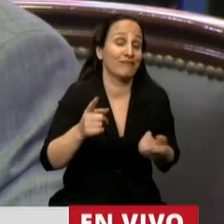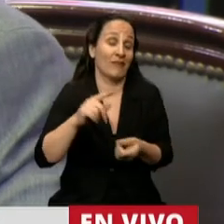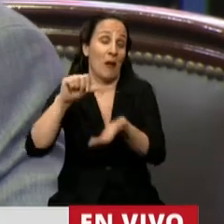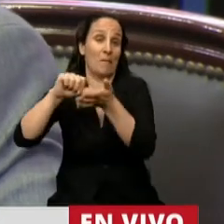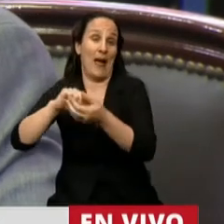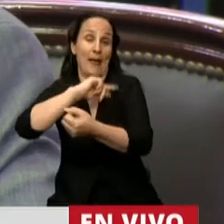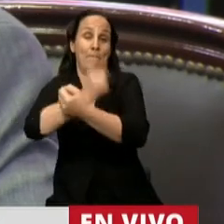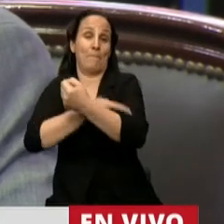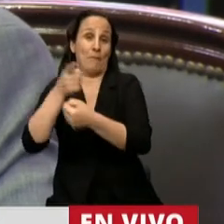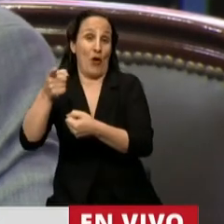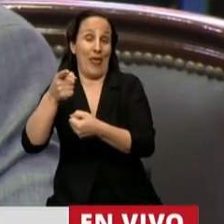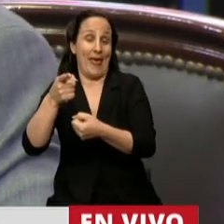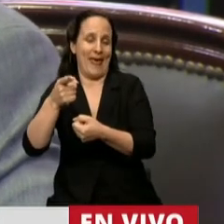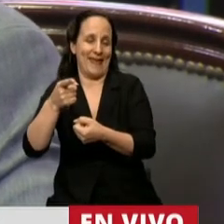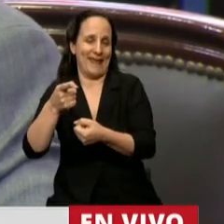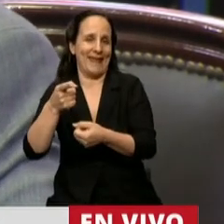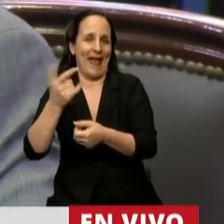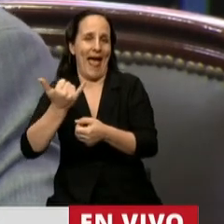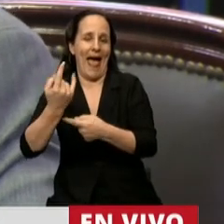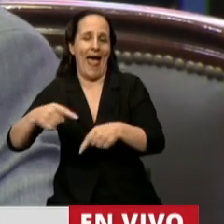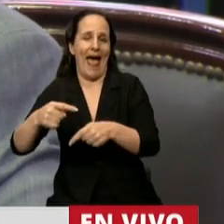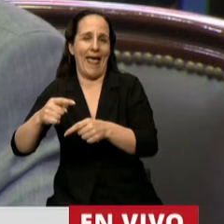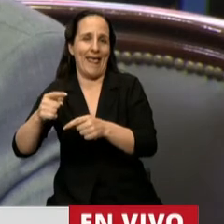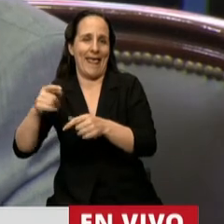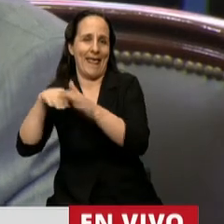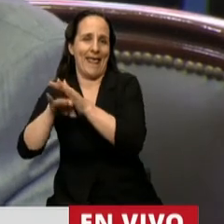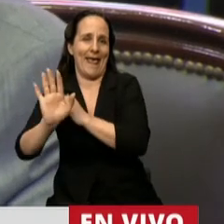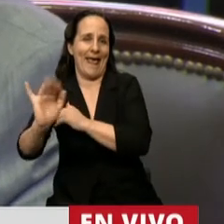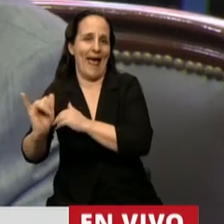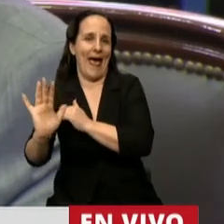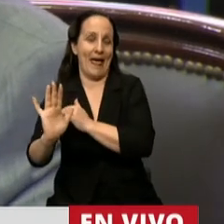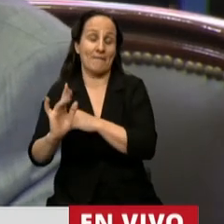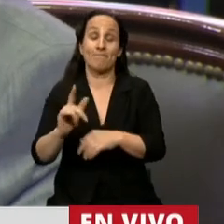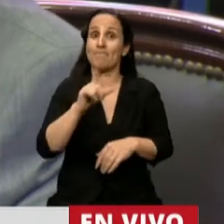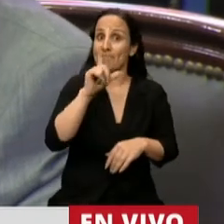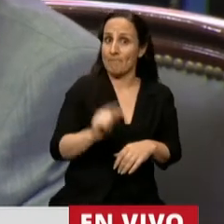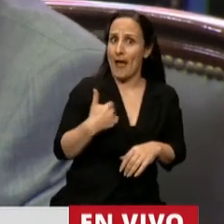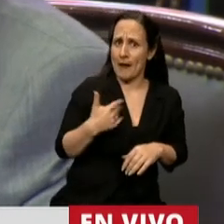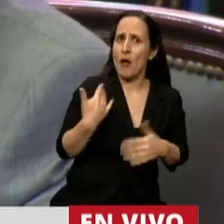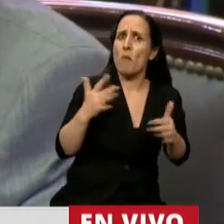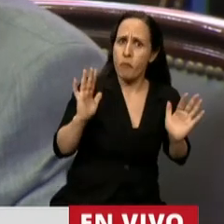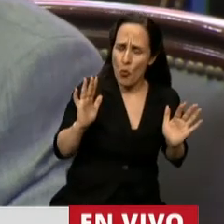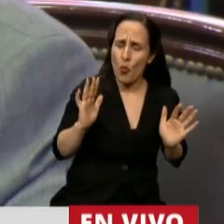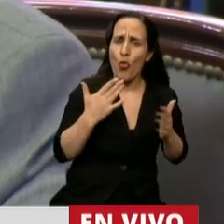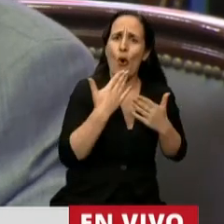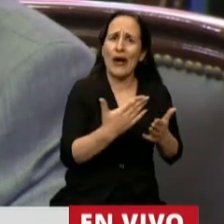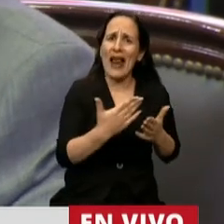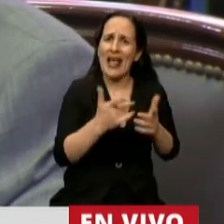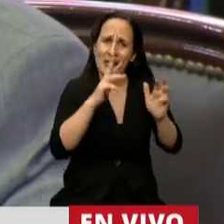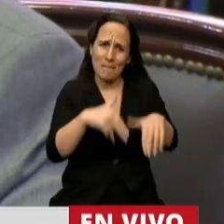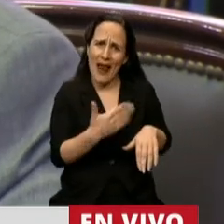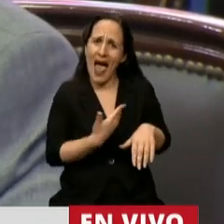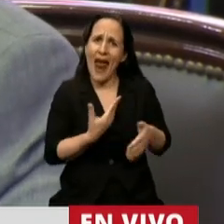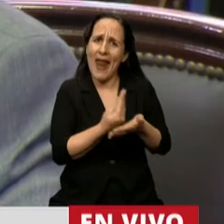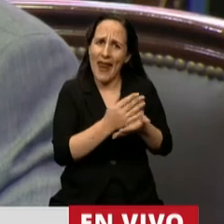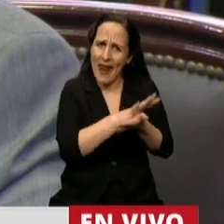poderosos haciéndose rápidamente de las reservas necesarias. Nuestro país pudo, a partir de las políticas que se implementaron, cubrir